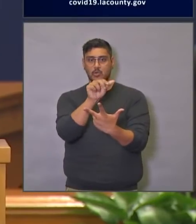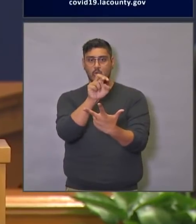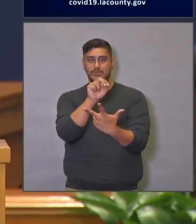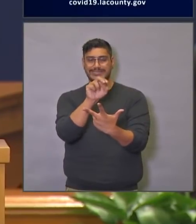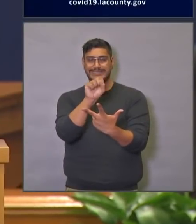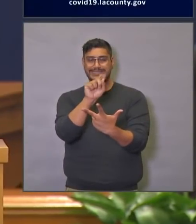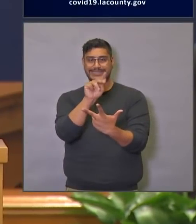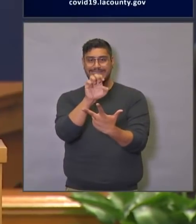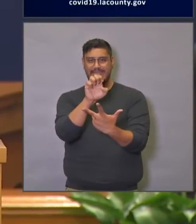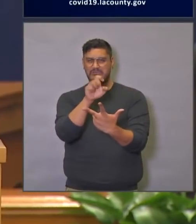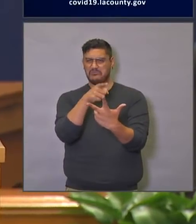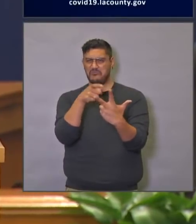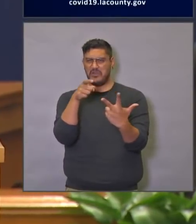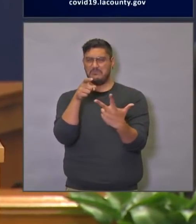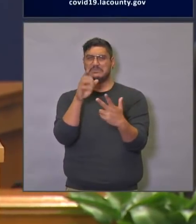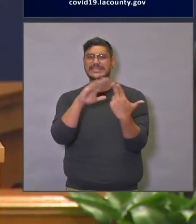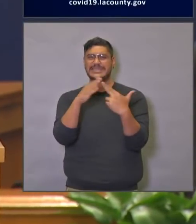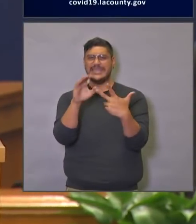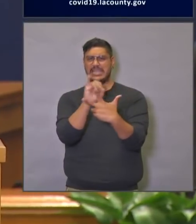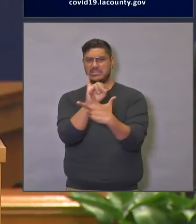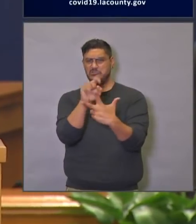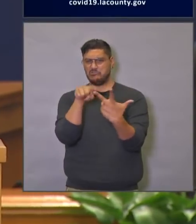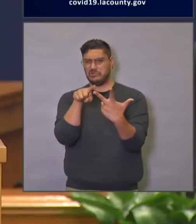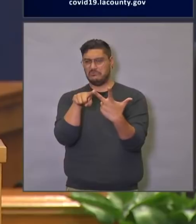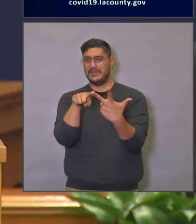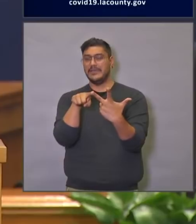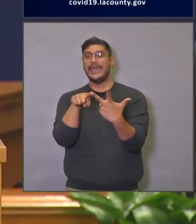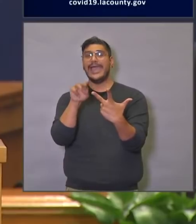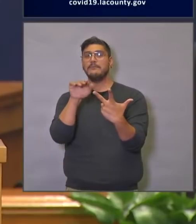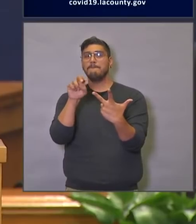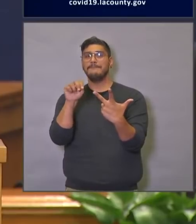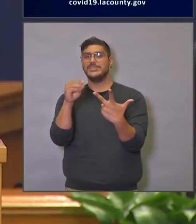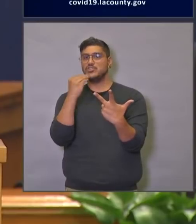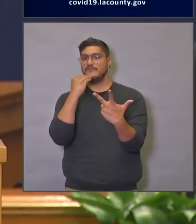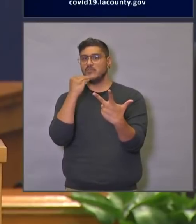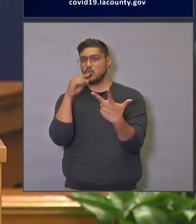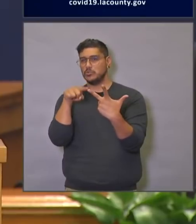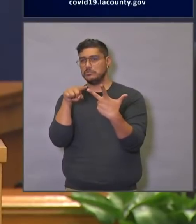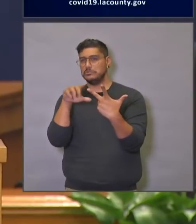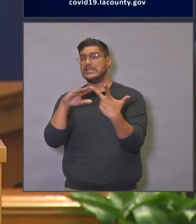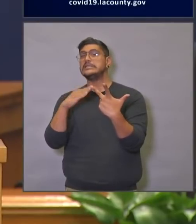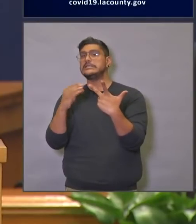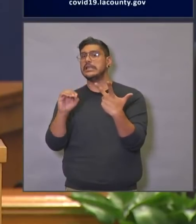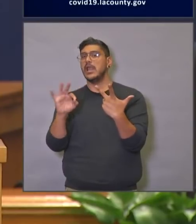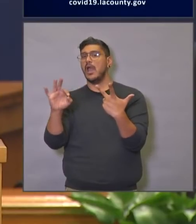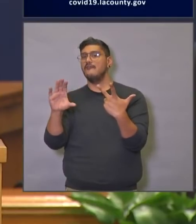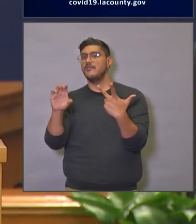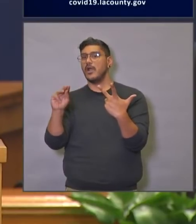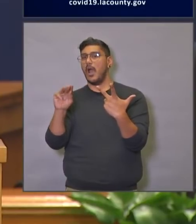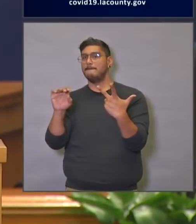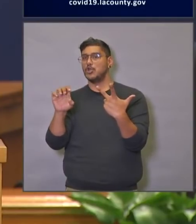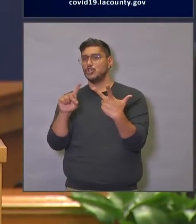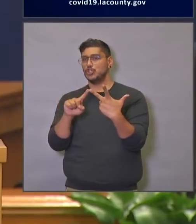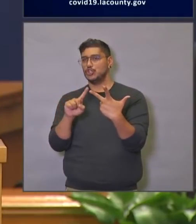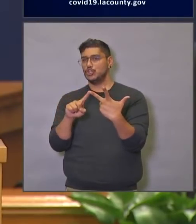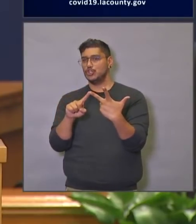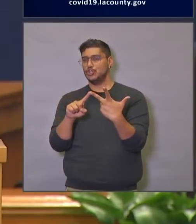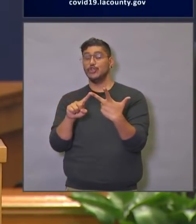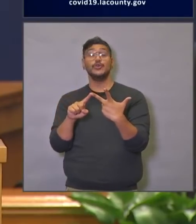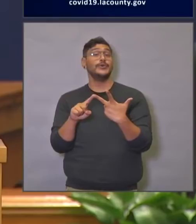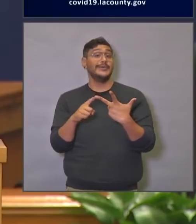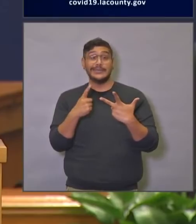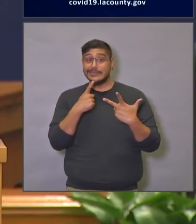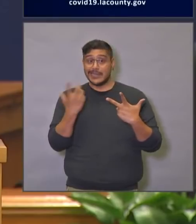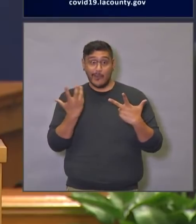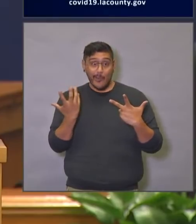Industry, Mission Foods Corporation in the City of Commerce. Y solamente quiero decir que el Departamento